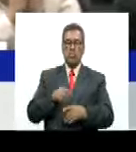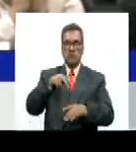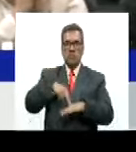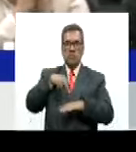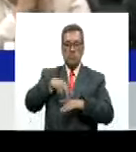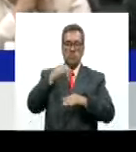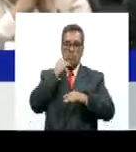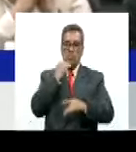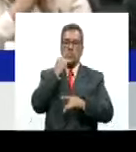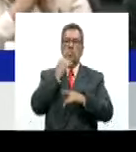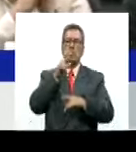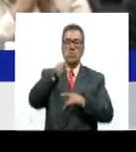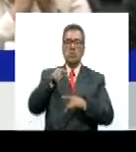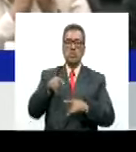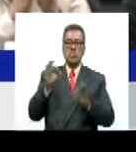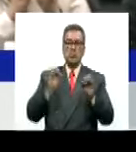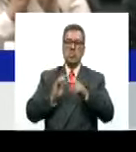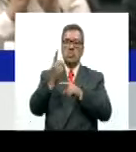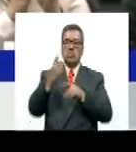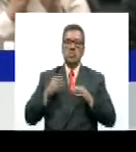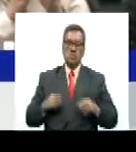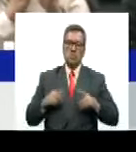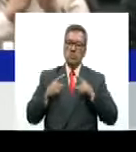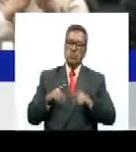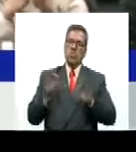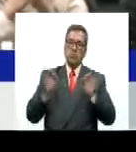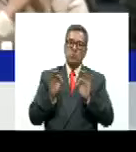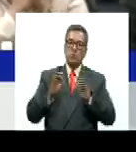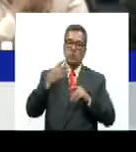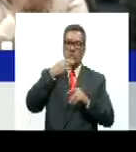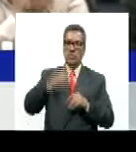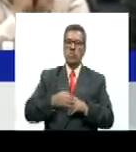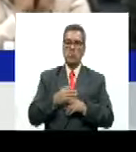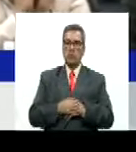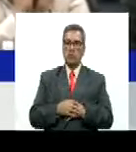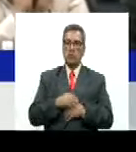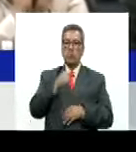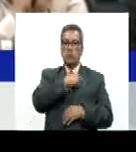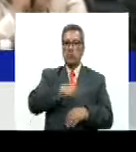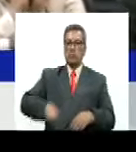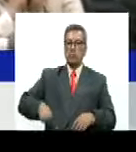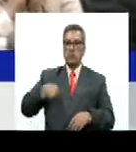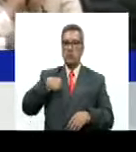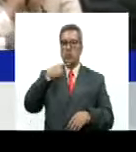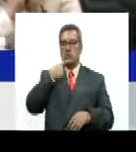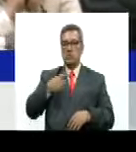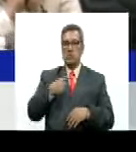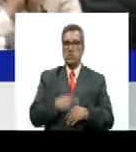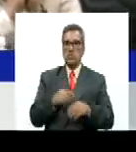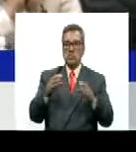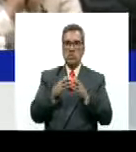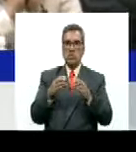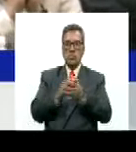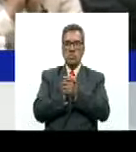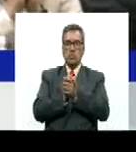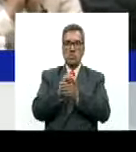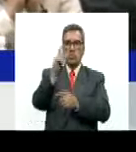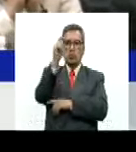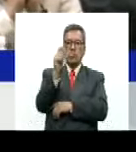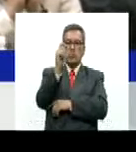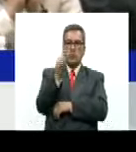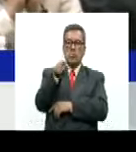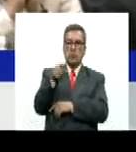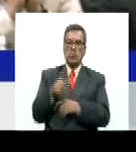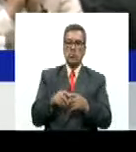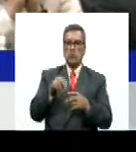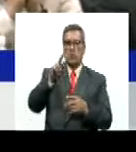y prepotente, que no es la primera vez. Por cierto, presidente, yo presido el grupo de amistad parlamentaria